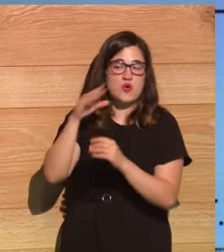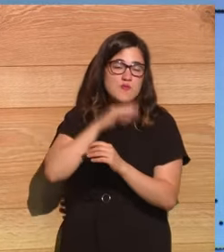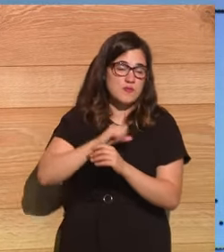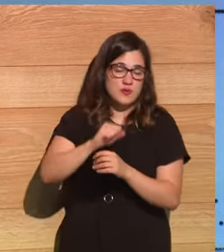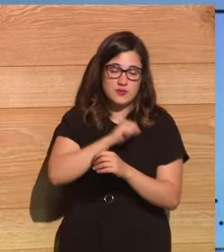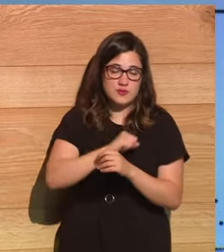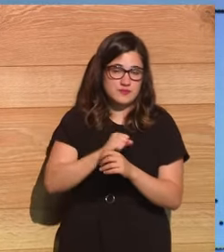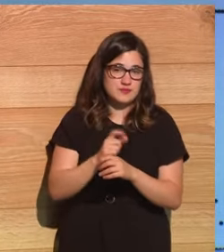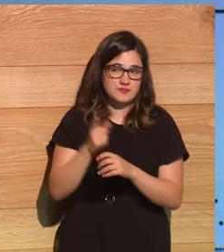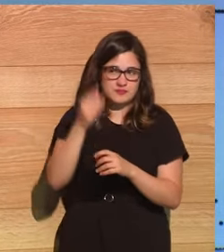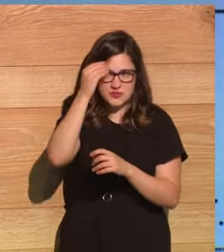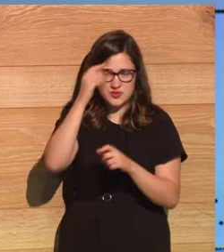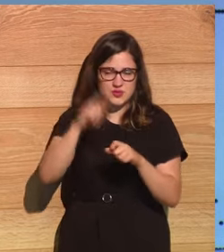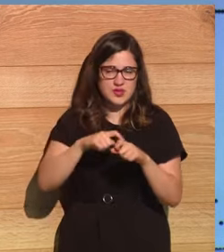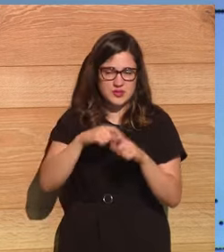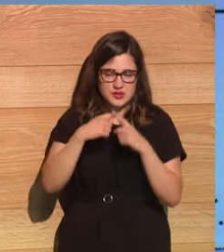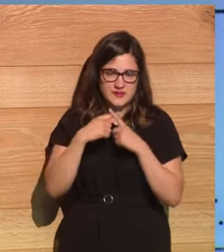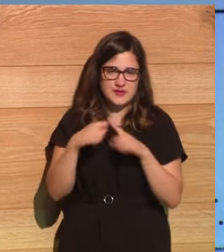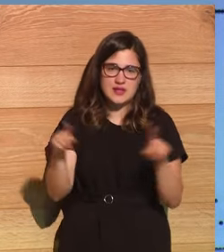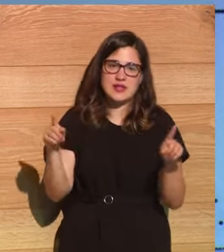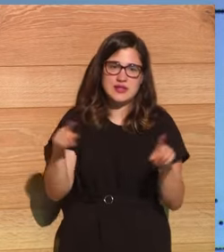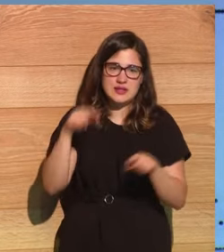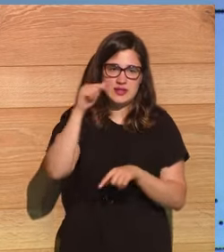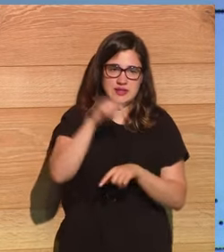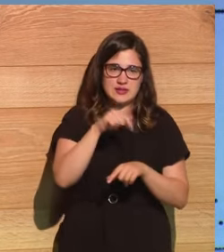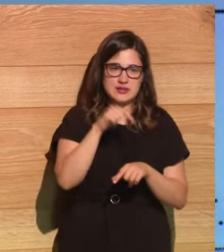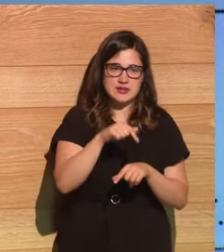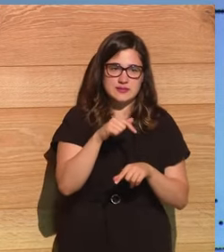Además, yo creo que es un género diferente.